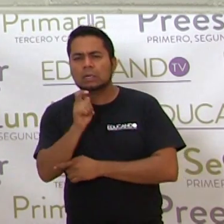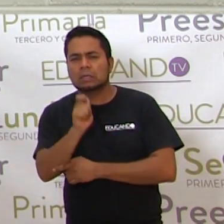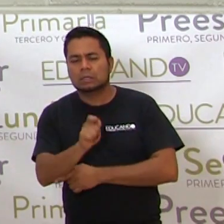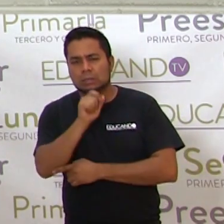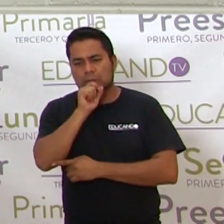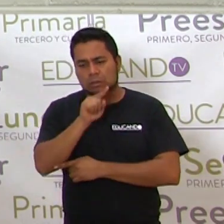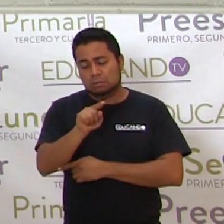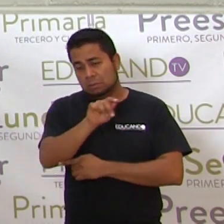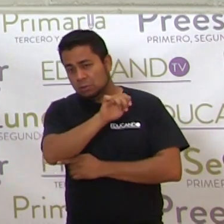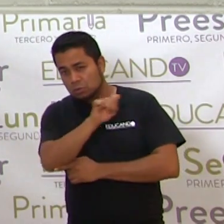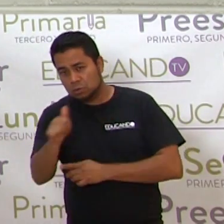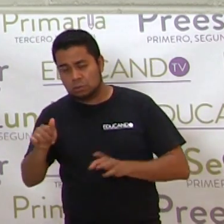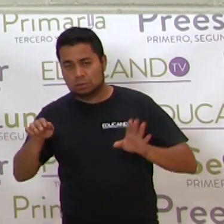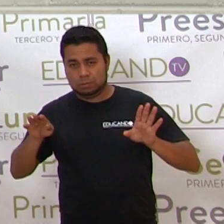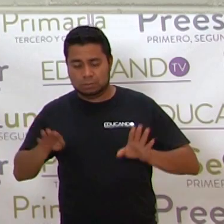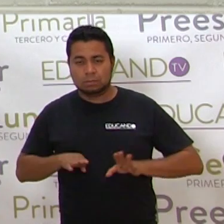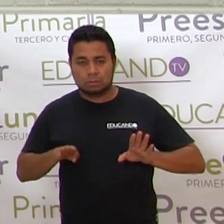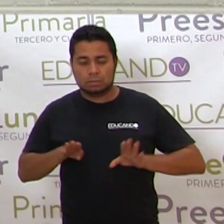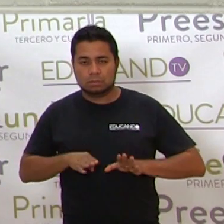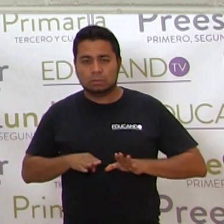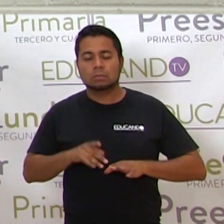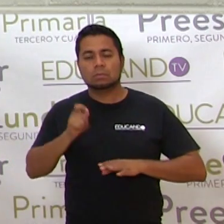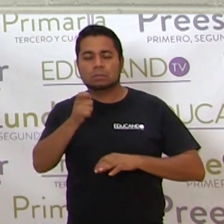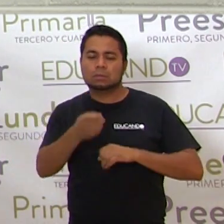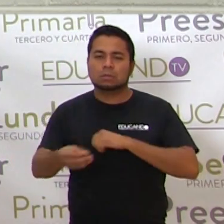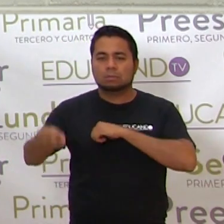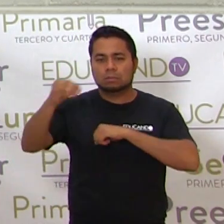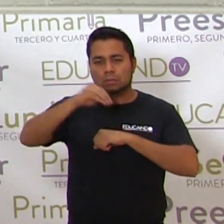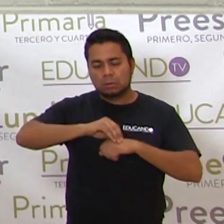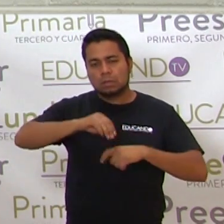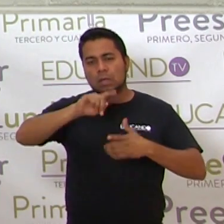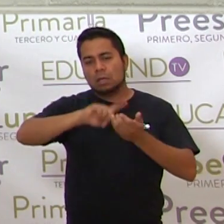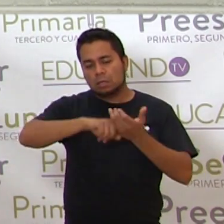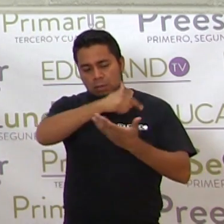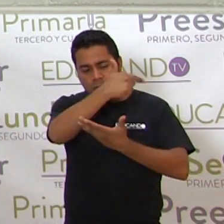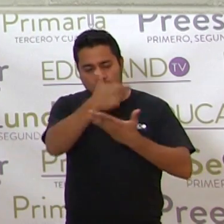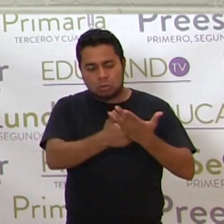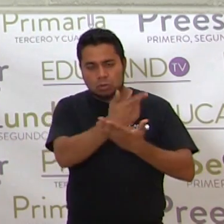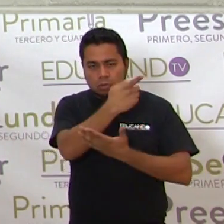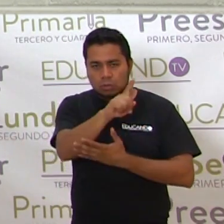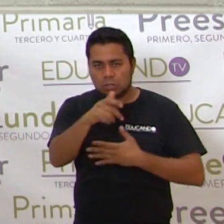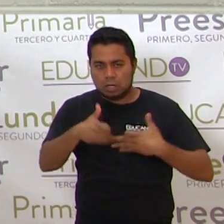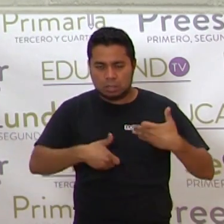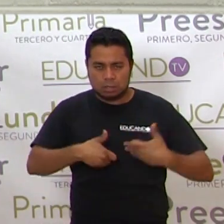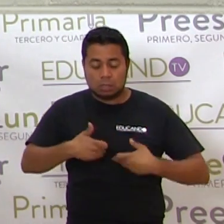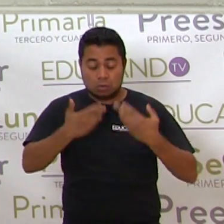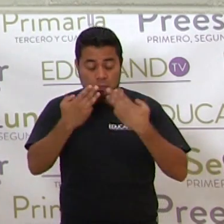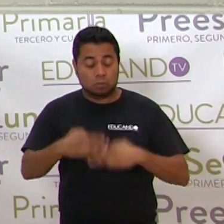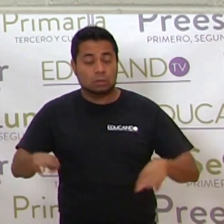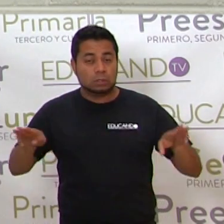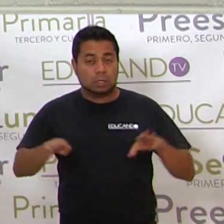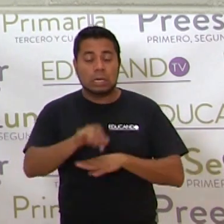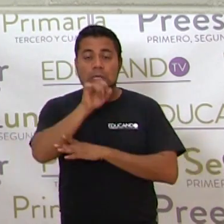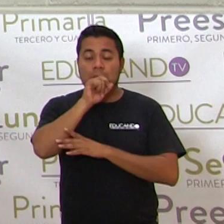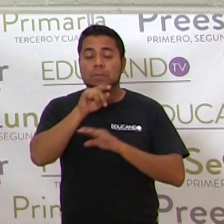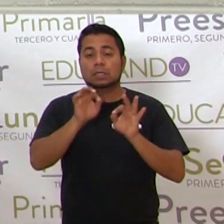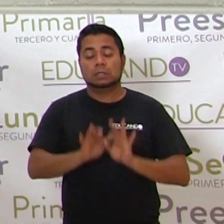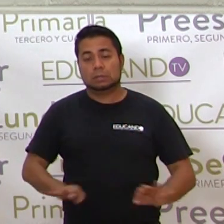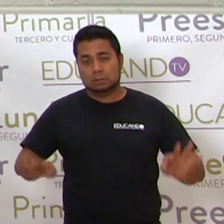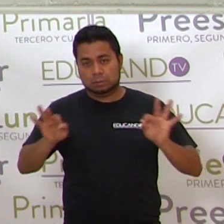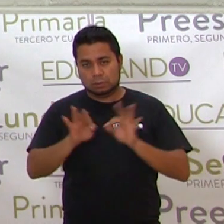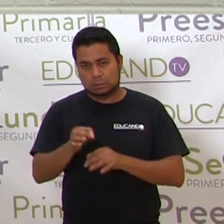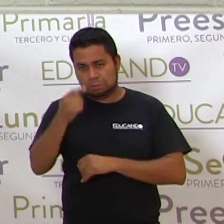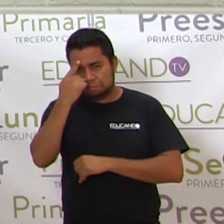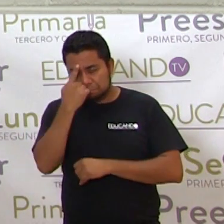otra característica más que debe de llevar nuestro guión de teatro. La música es parte fundamental para